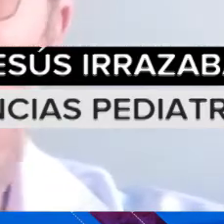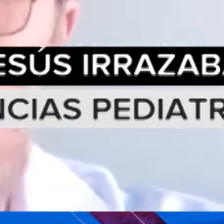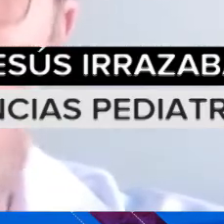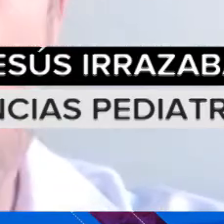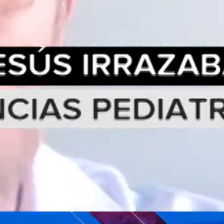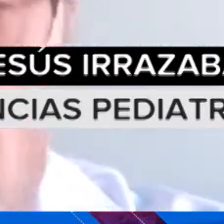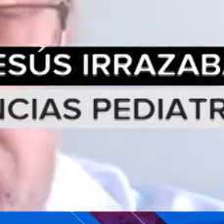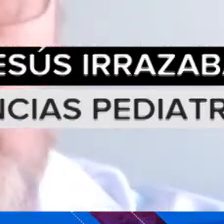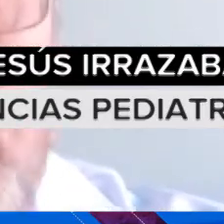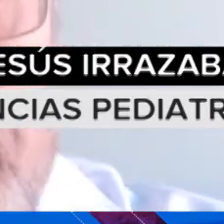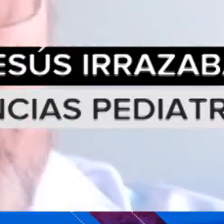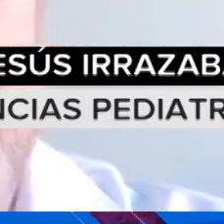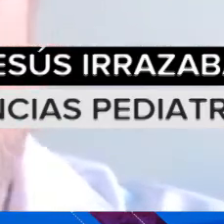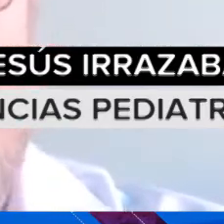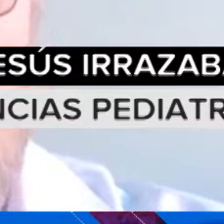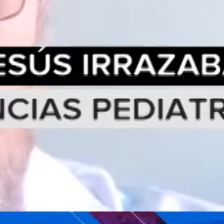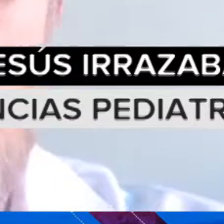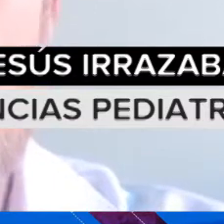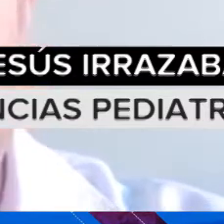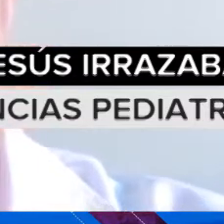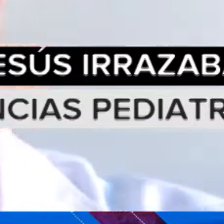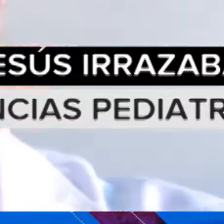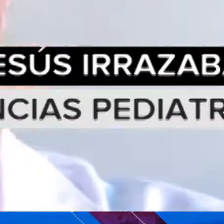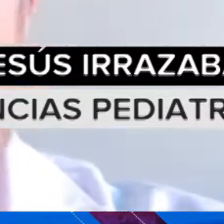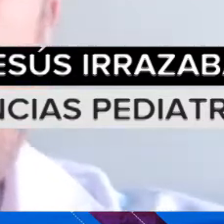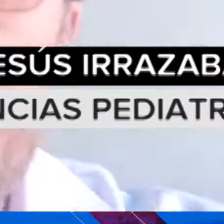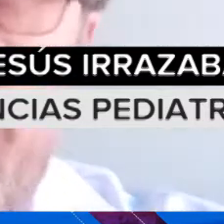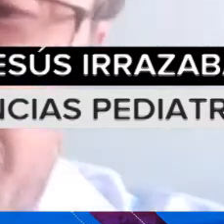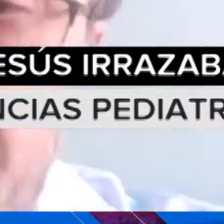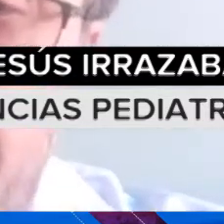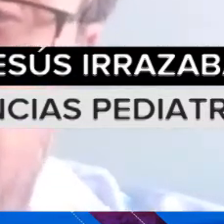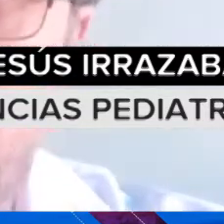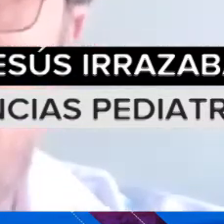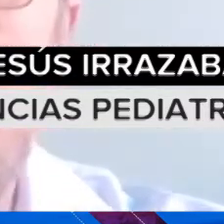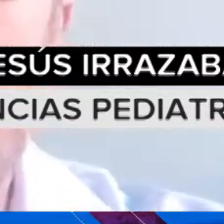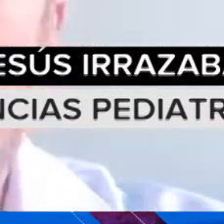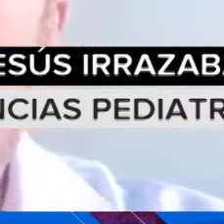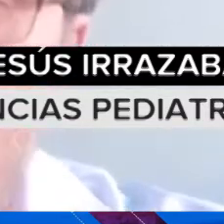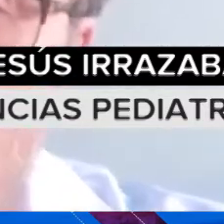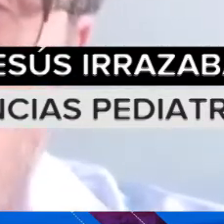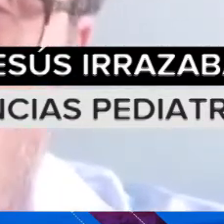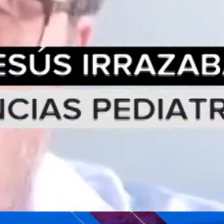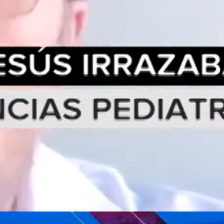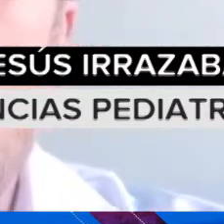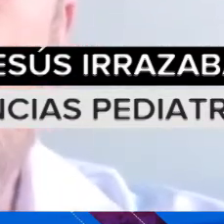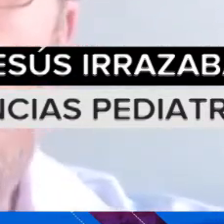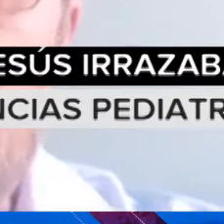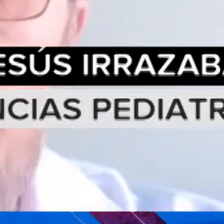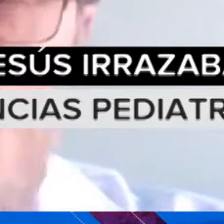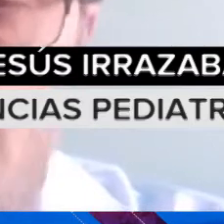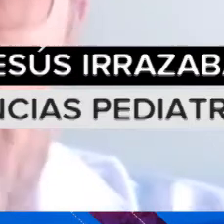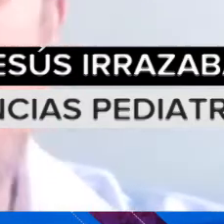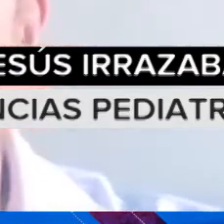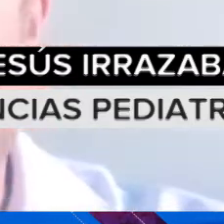de respiratorio cuando esto comience a disminuir para mudarnos ahí y que se arregle esto. Incluso de